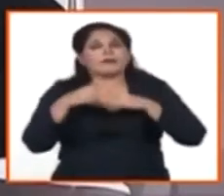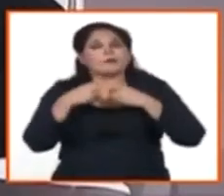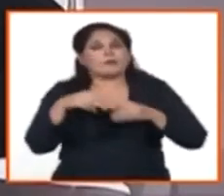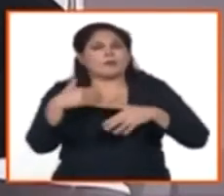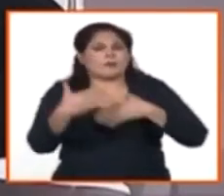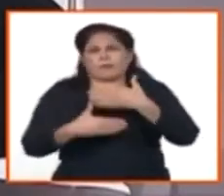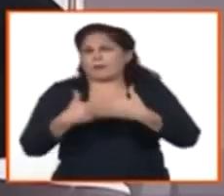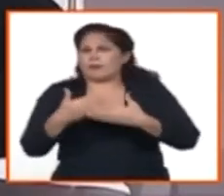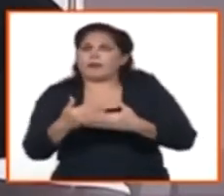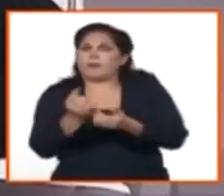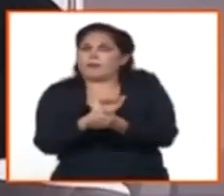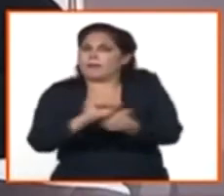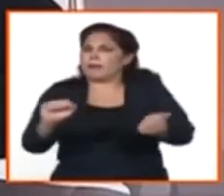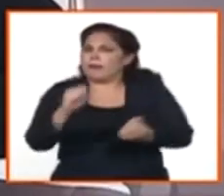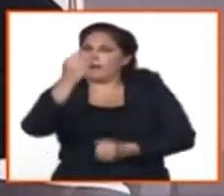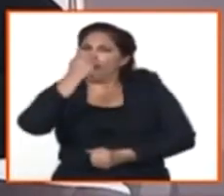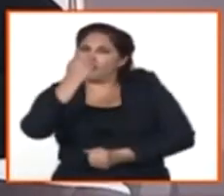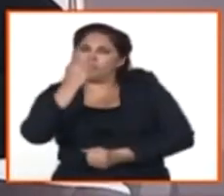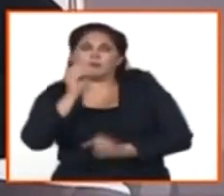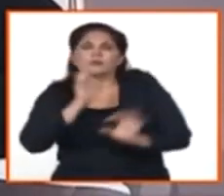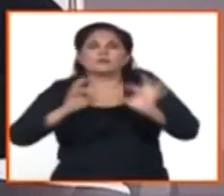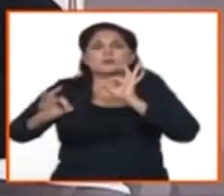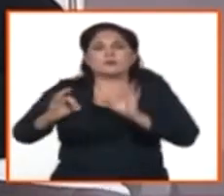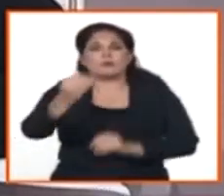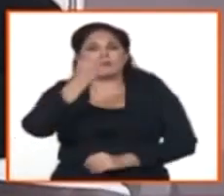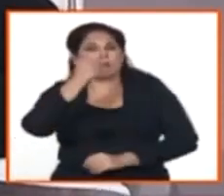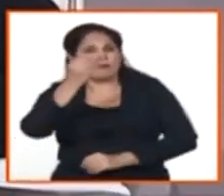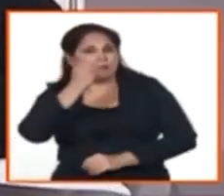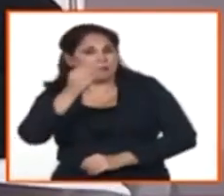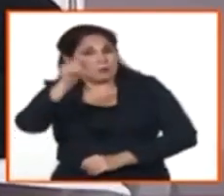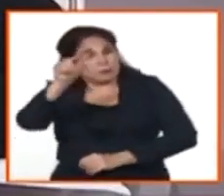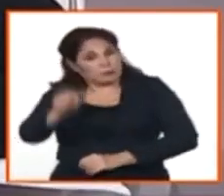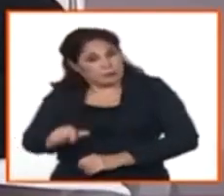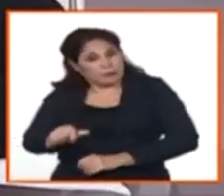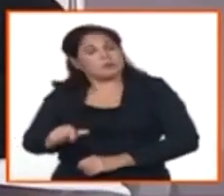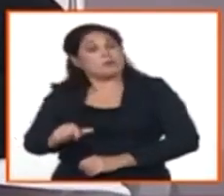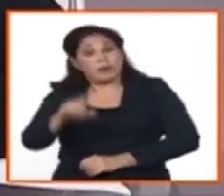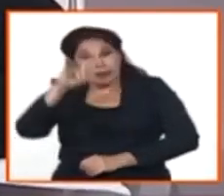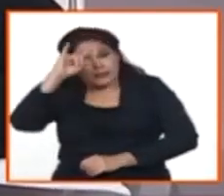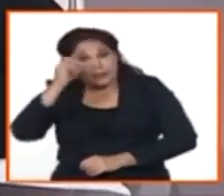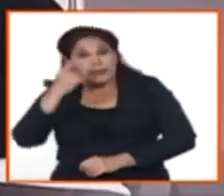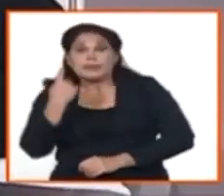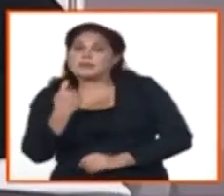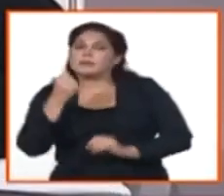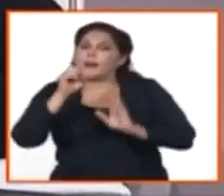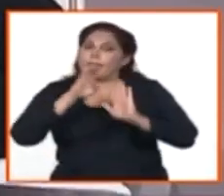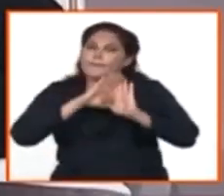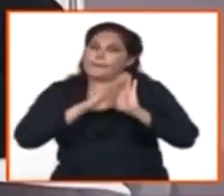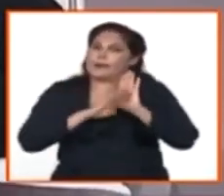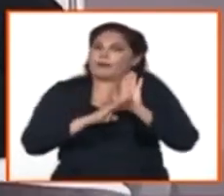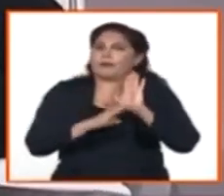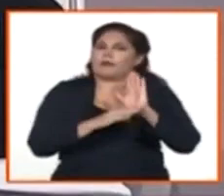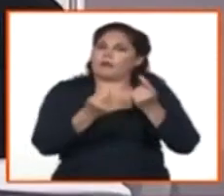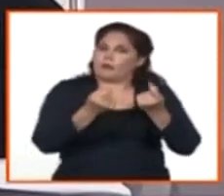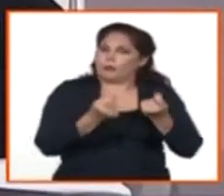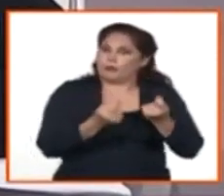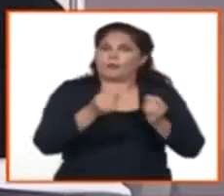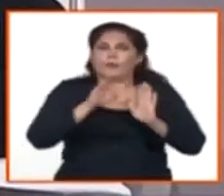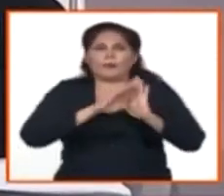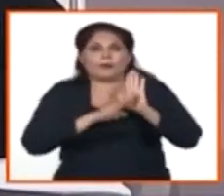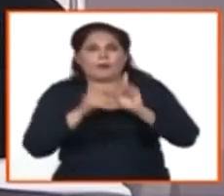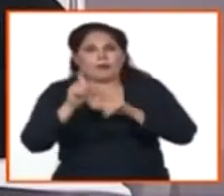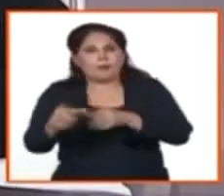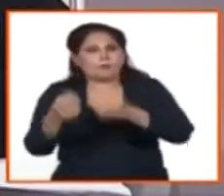a la soberanía alimentaria, a la seguridad alimentaria y nutricional, por supuesto que requiere medidas de índole económico,